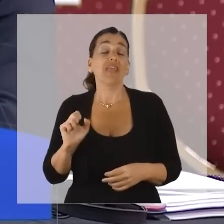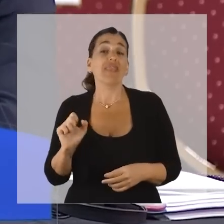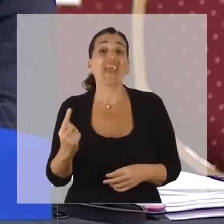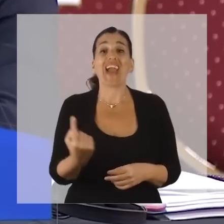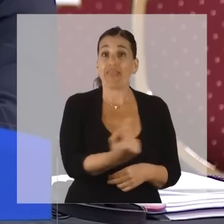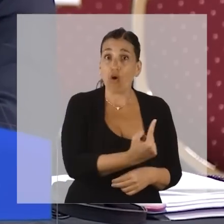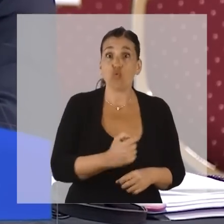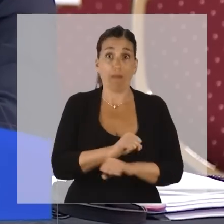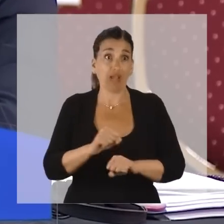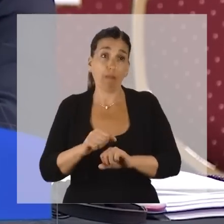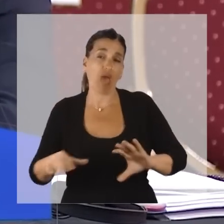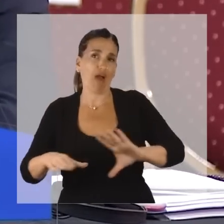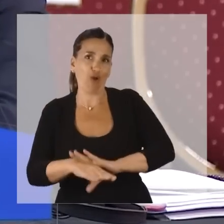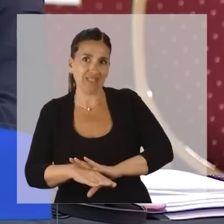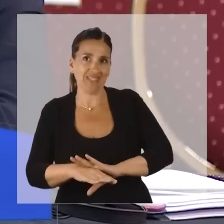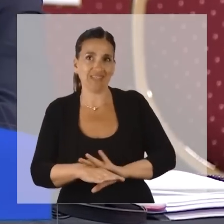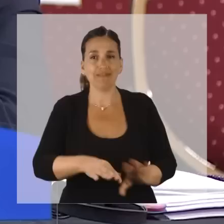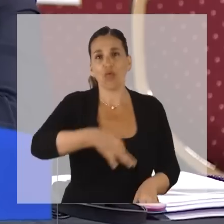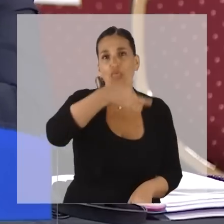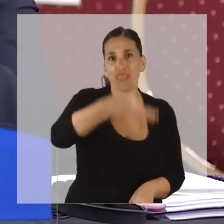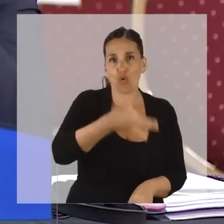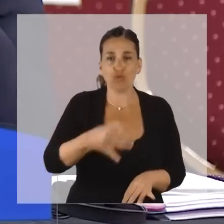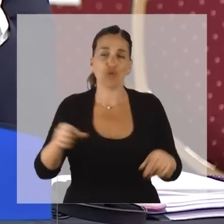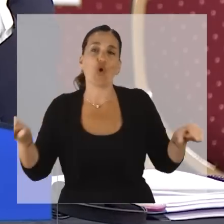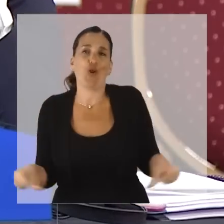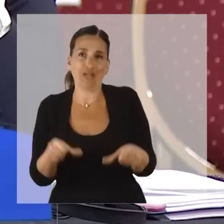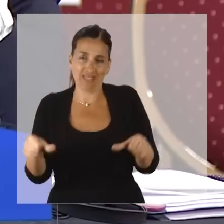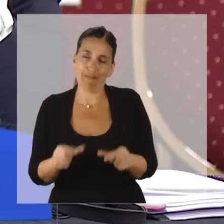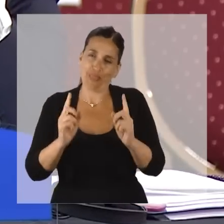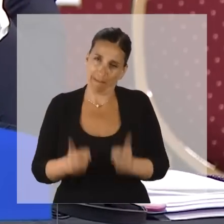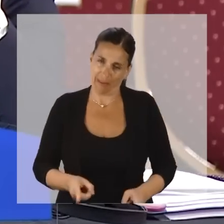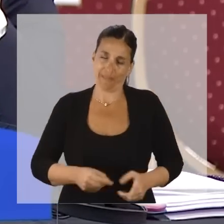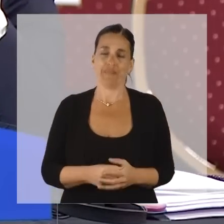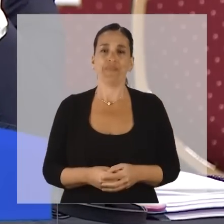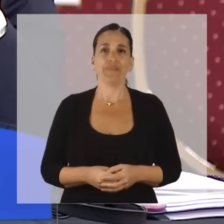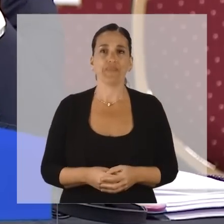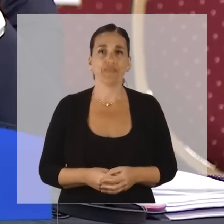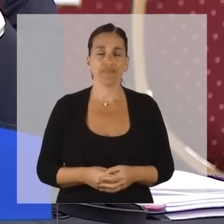para que se condiga con los discursos que decimos acá en esta comunidad